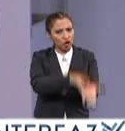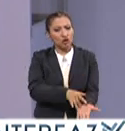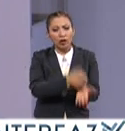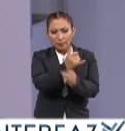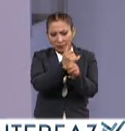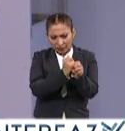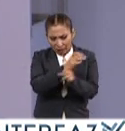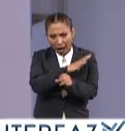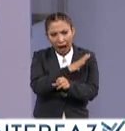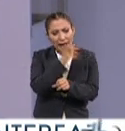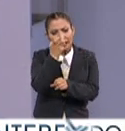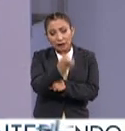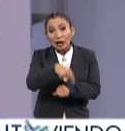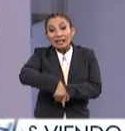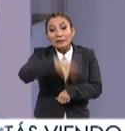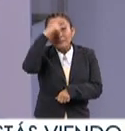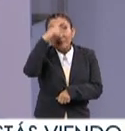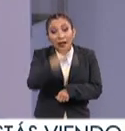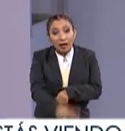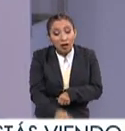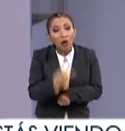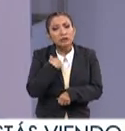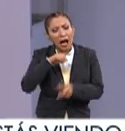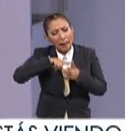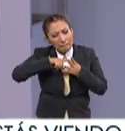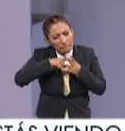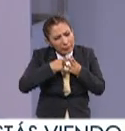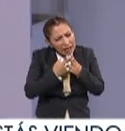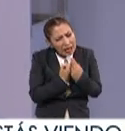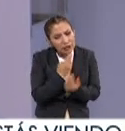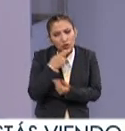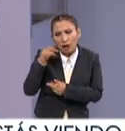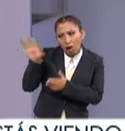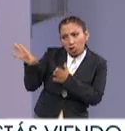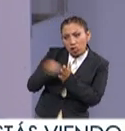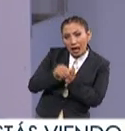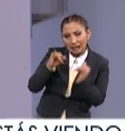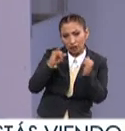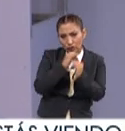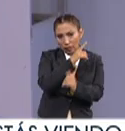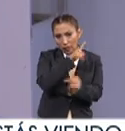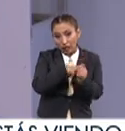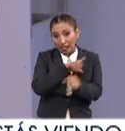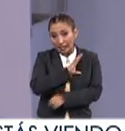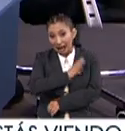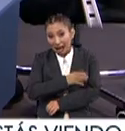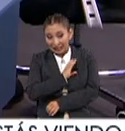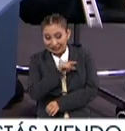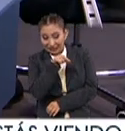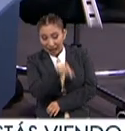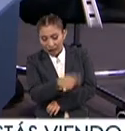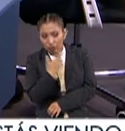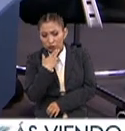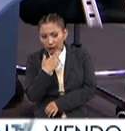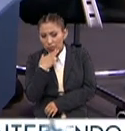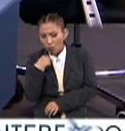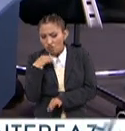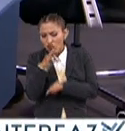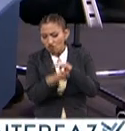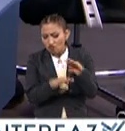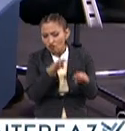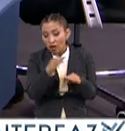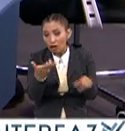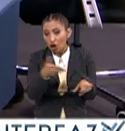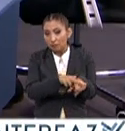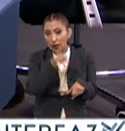los estudios que hagan esto. En México se está empezando a utilizar, en el Instituto Nacional de Cancerología se está utilizando.